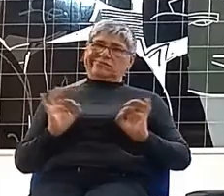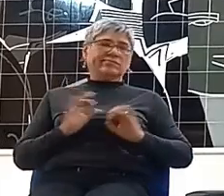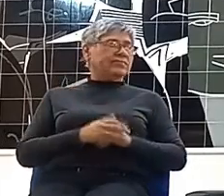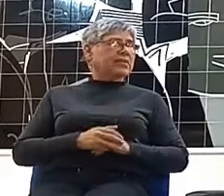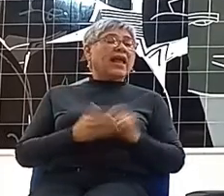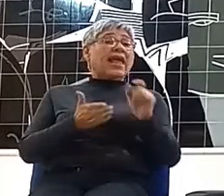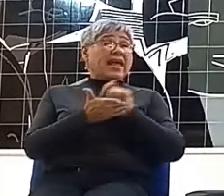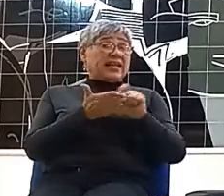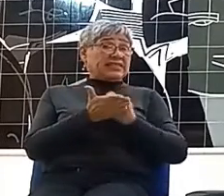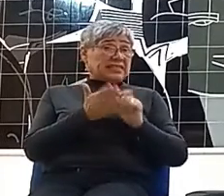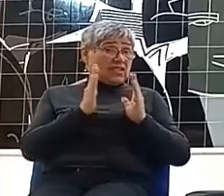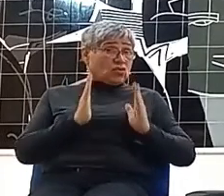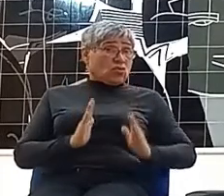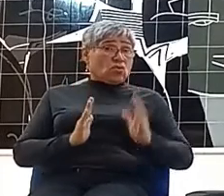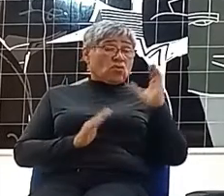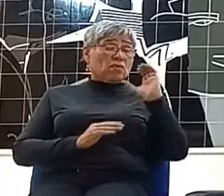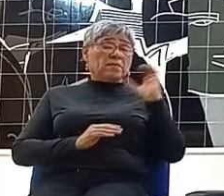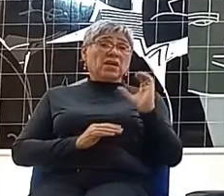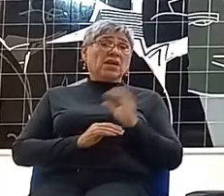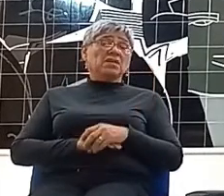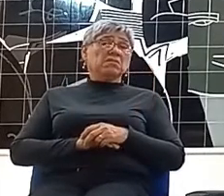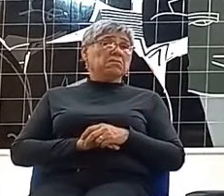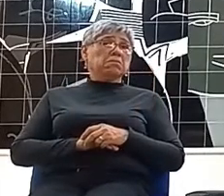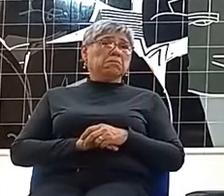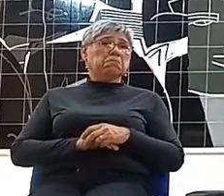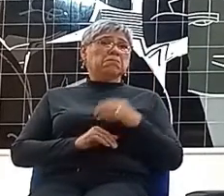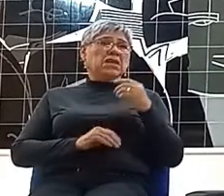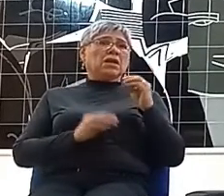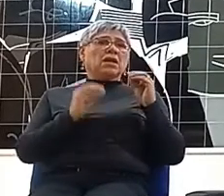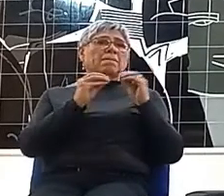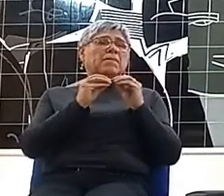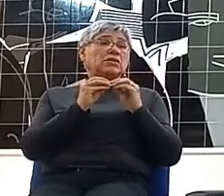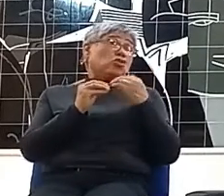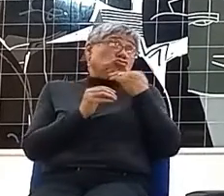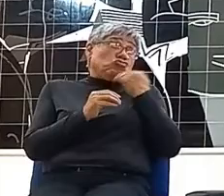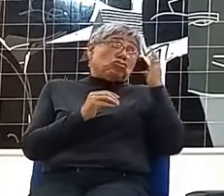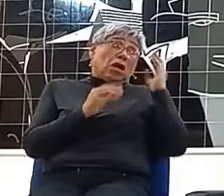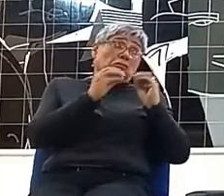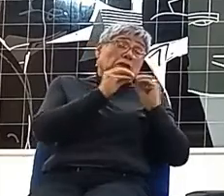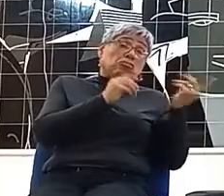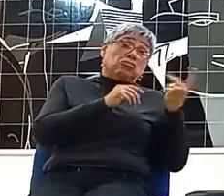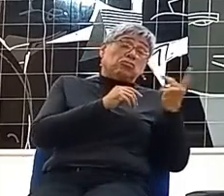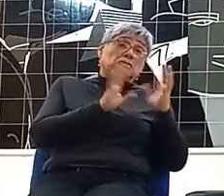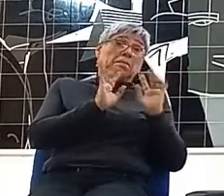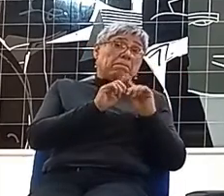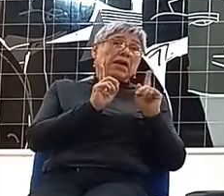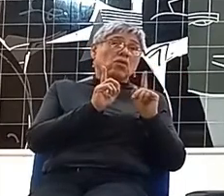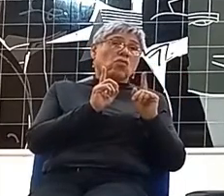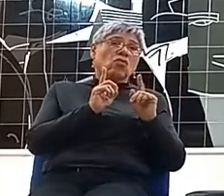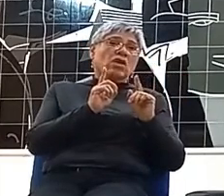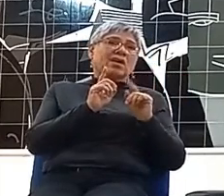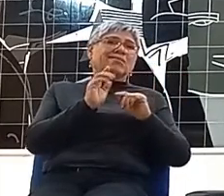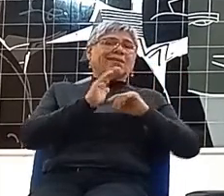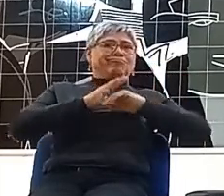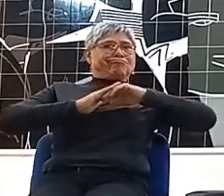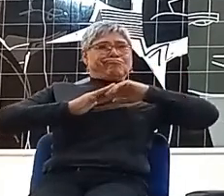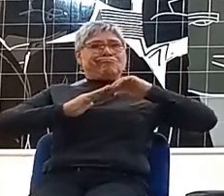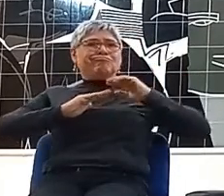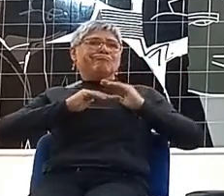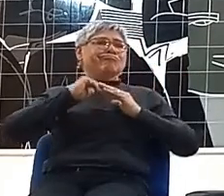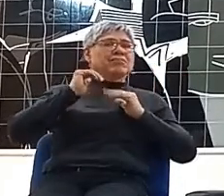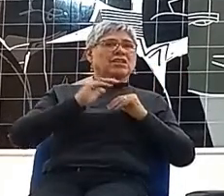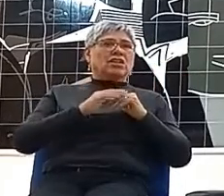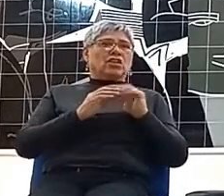en general el escritor colombiano, diría yo, Alberto, y no sé si estarás de acuerdo conmigo, es un escritor apocado, es un